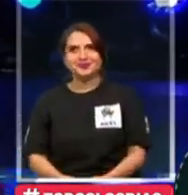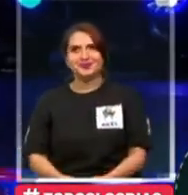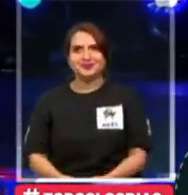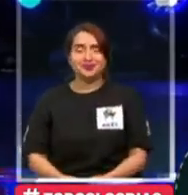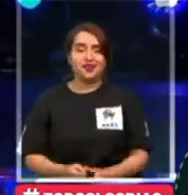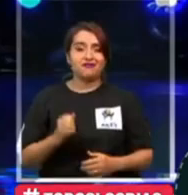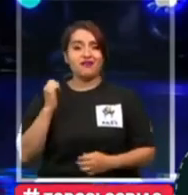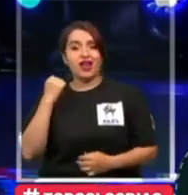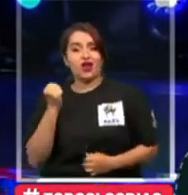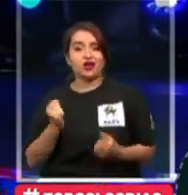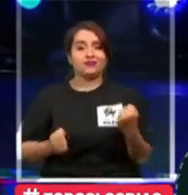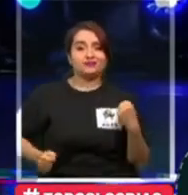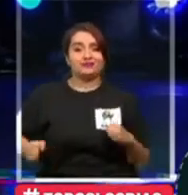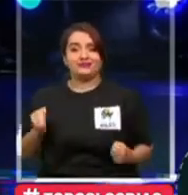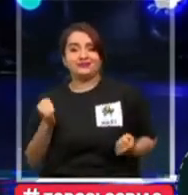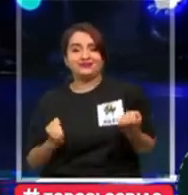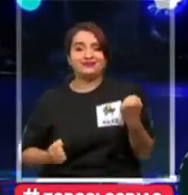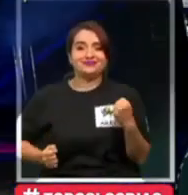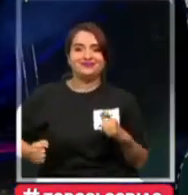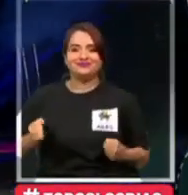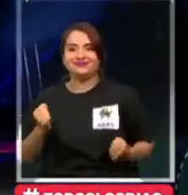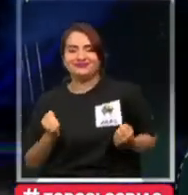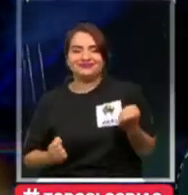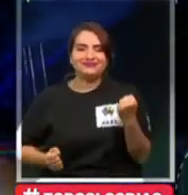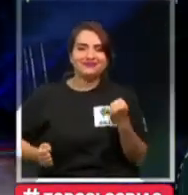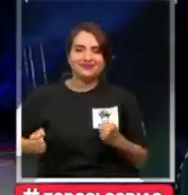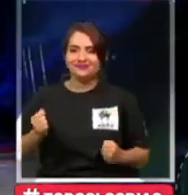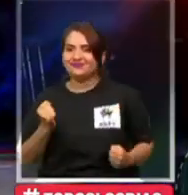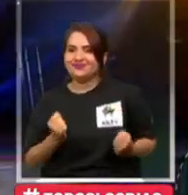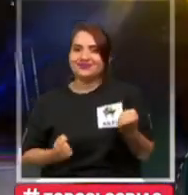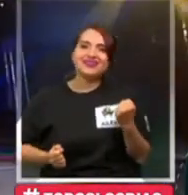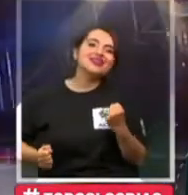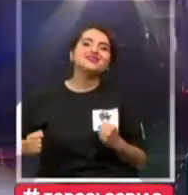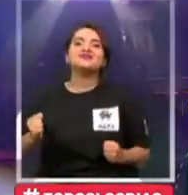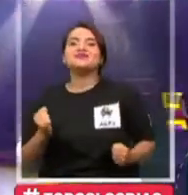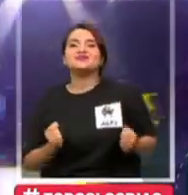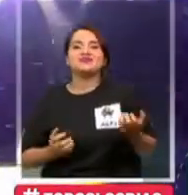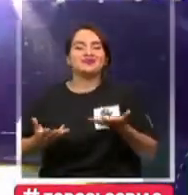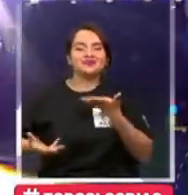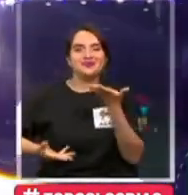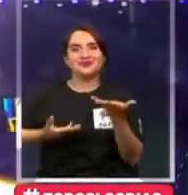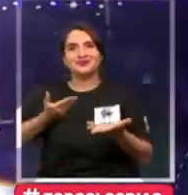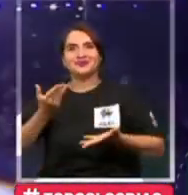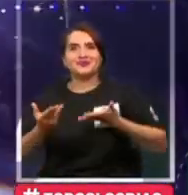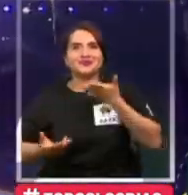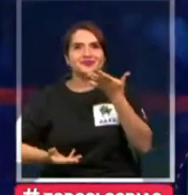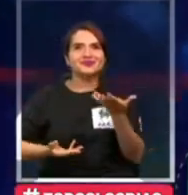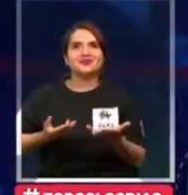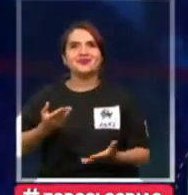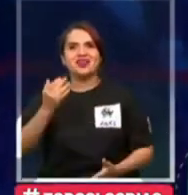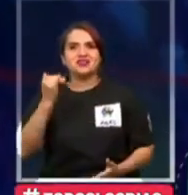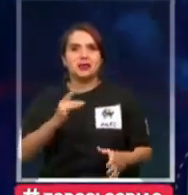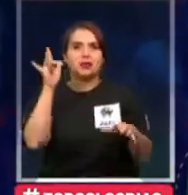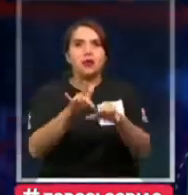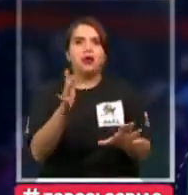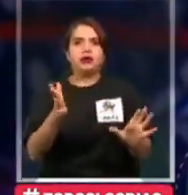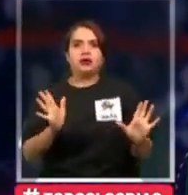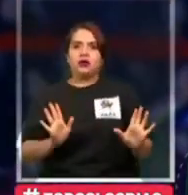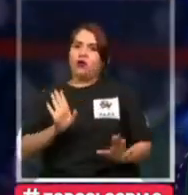El bailongo, el bailongo, el bailongo. Yo siempre te lo pongo. Oye,